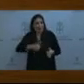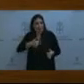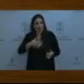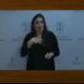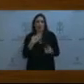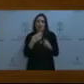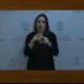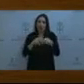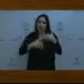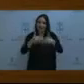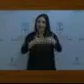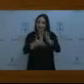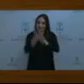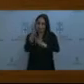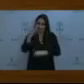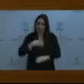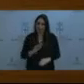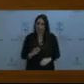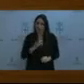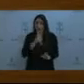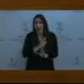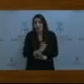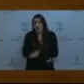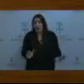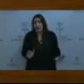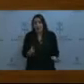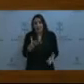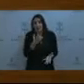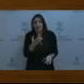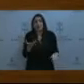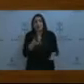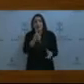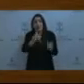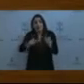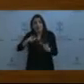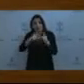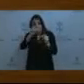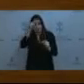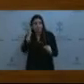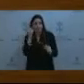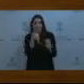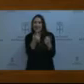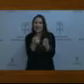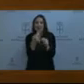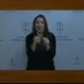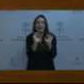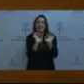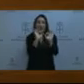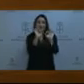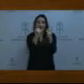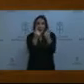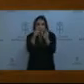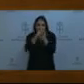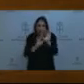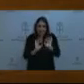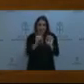estas políticas tan necesarias. Porque, al final, y esto es lo triste, señorías, hay miles de asturianos y asturianas que necesitan estas políticas, que necesitan estos programas y que